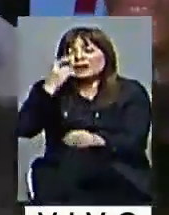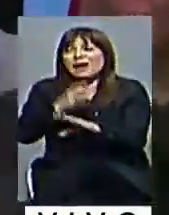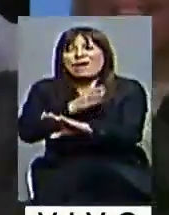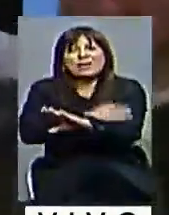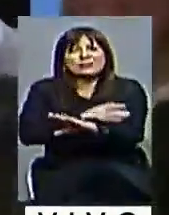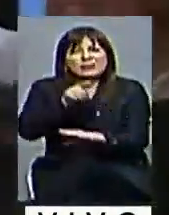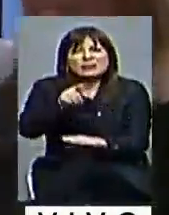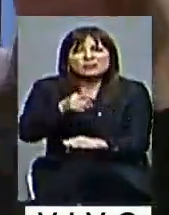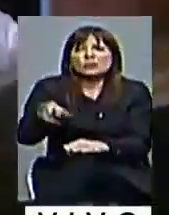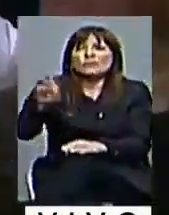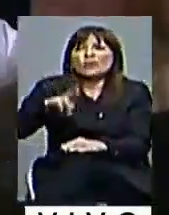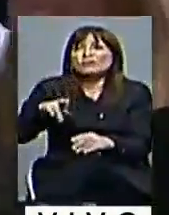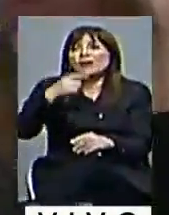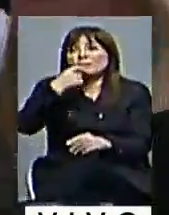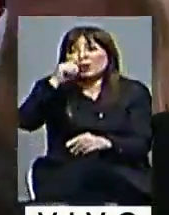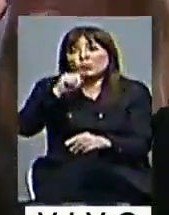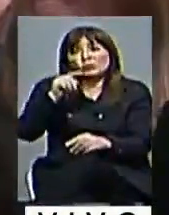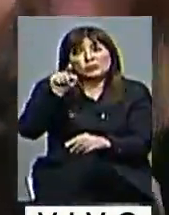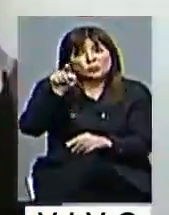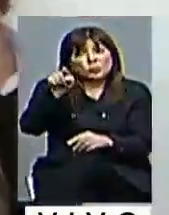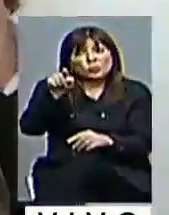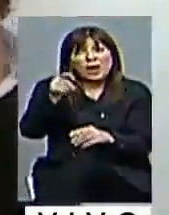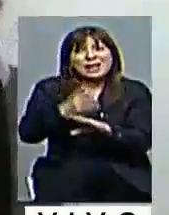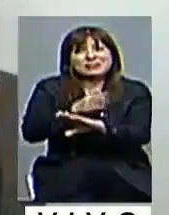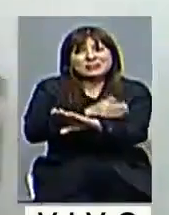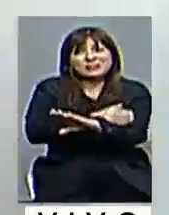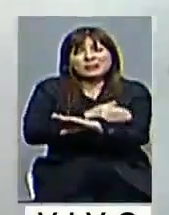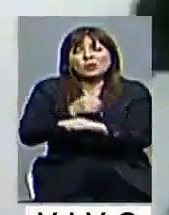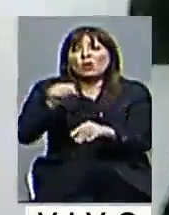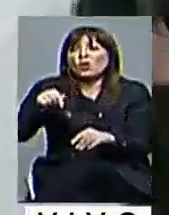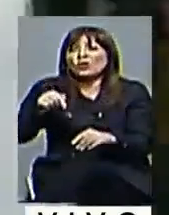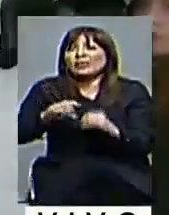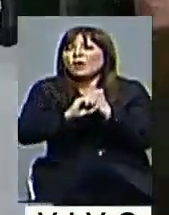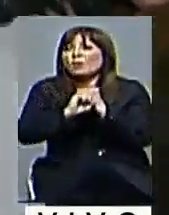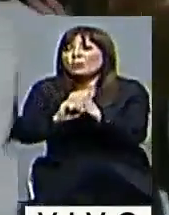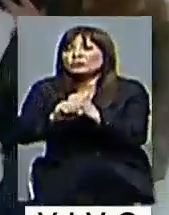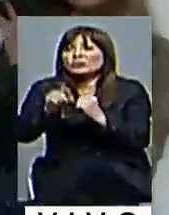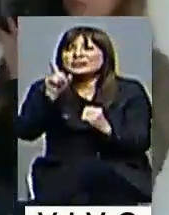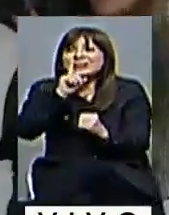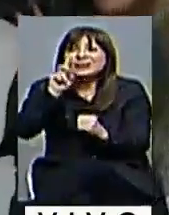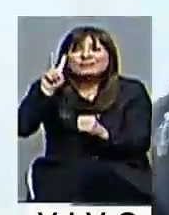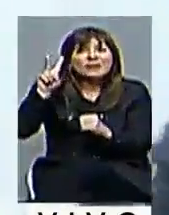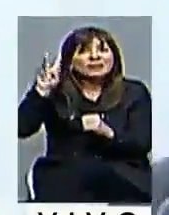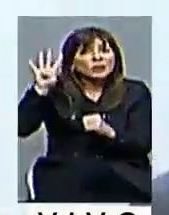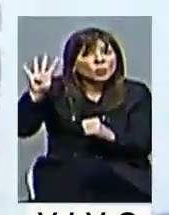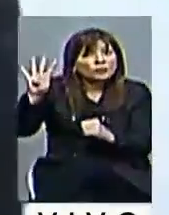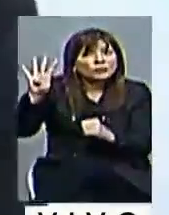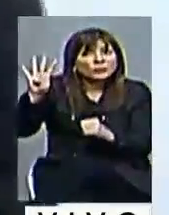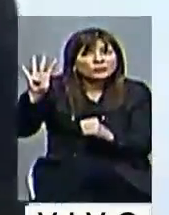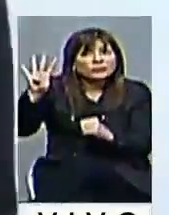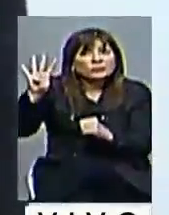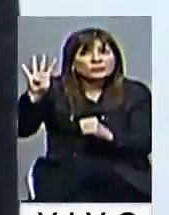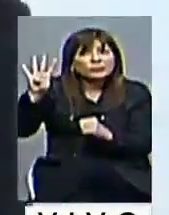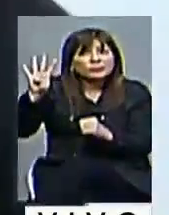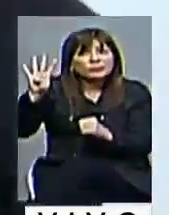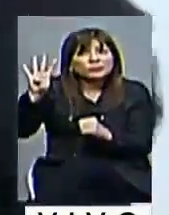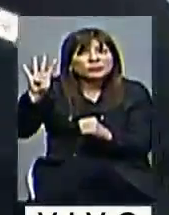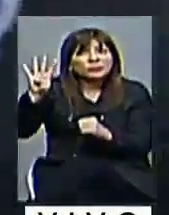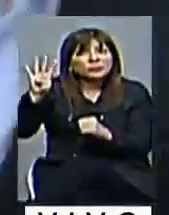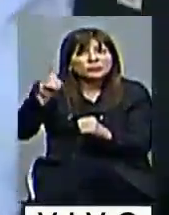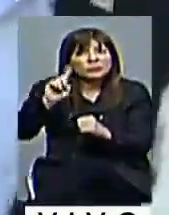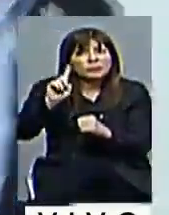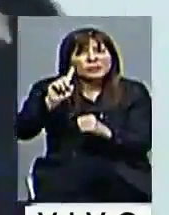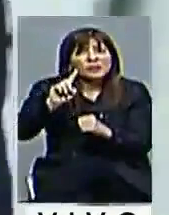que volver a tu pregunta original. O sea, hoy día la oposición tiene 24 entre partidos,